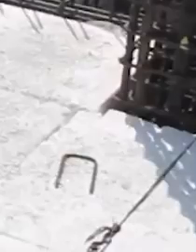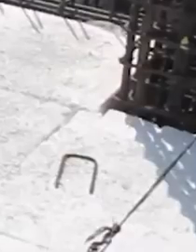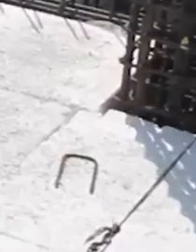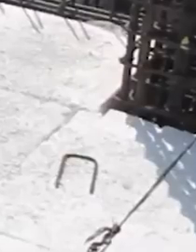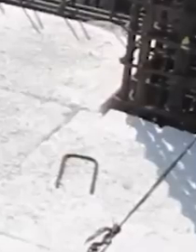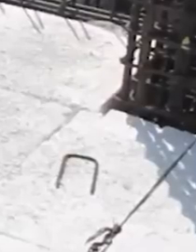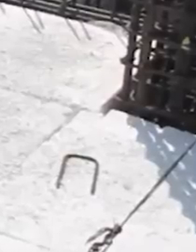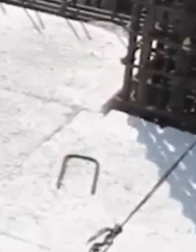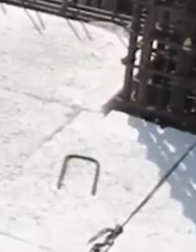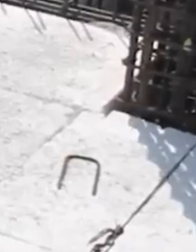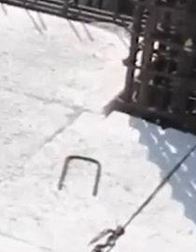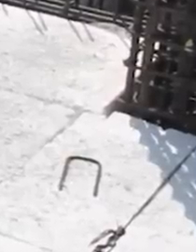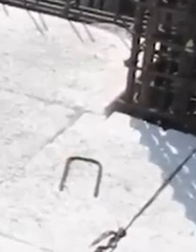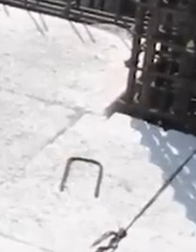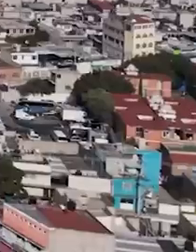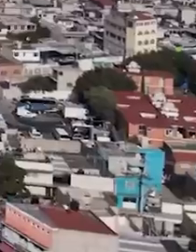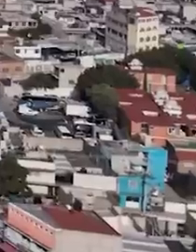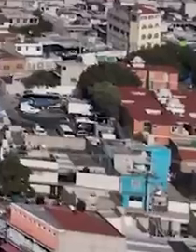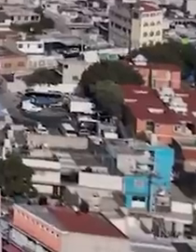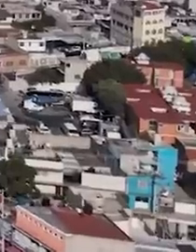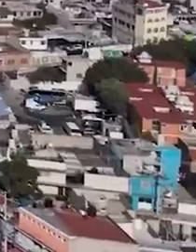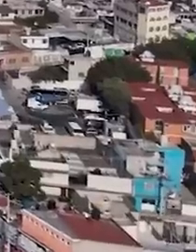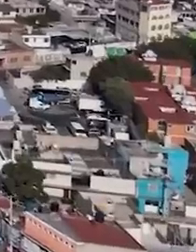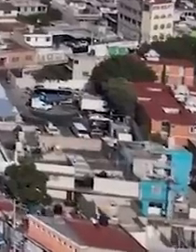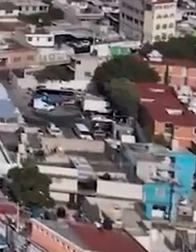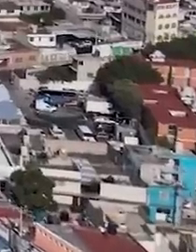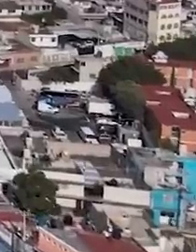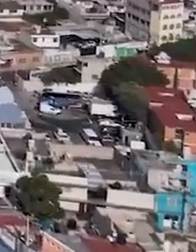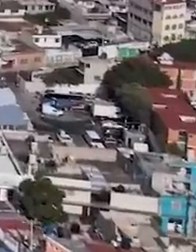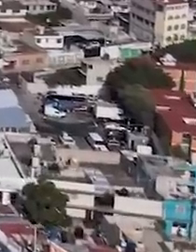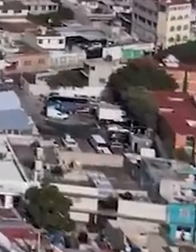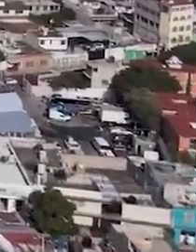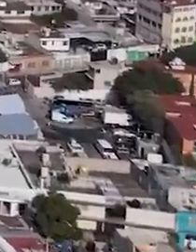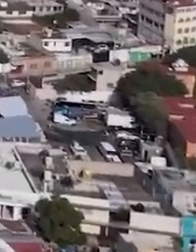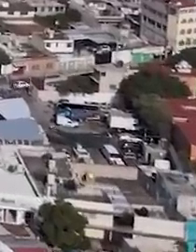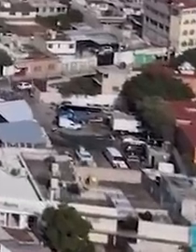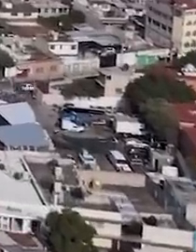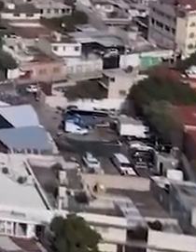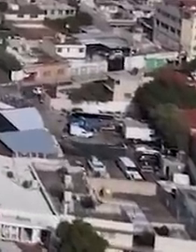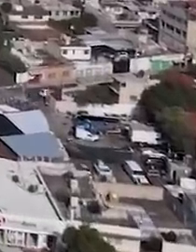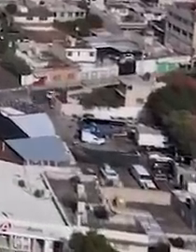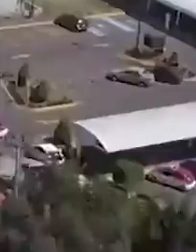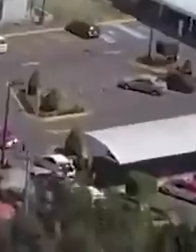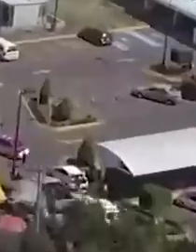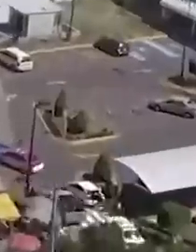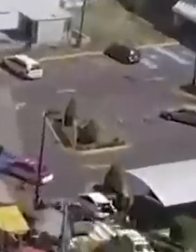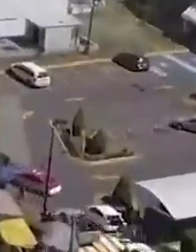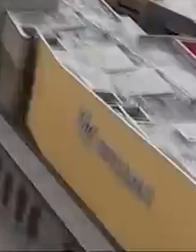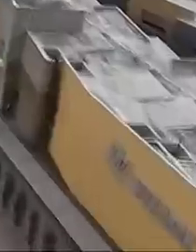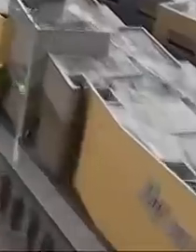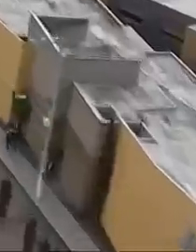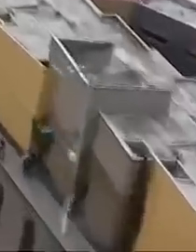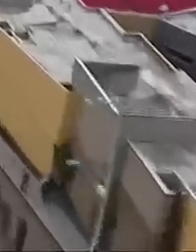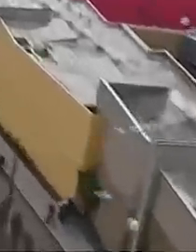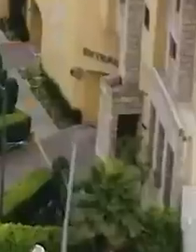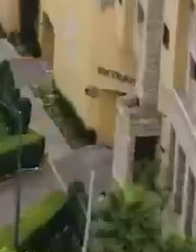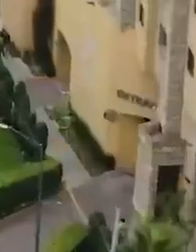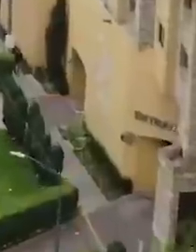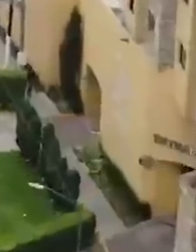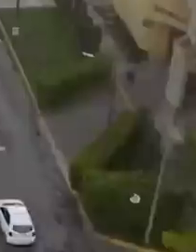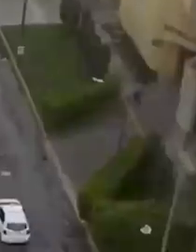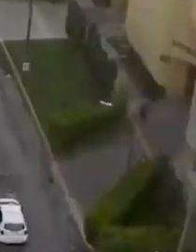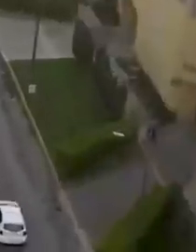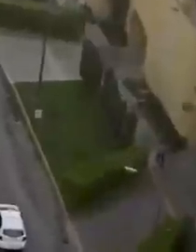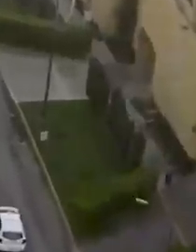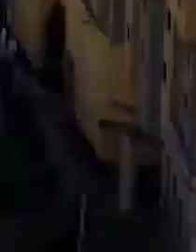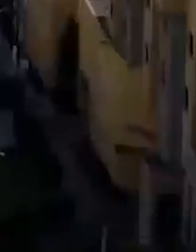y 329 apoyos. En el viaducto elevado de 5 metros de alto, en su mayor parte, se colocaron 392